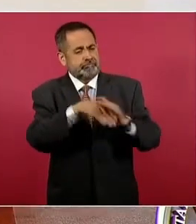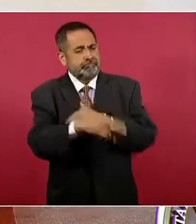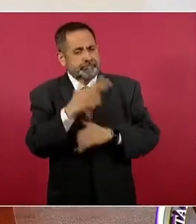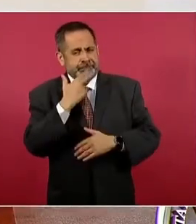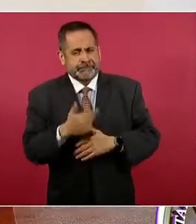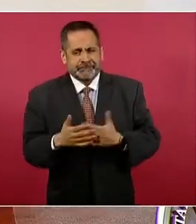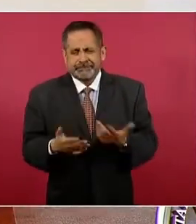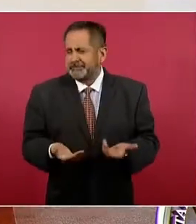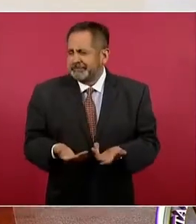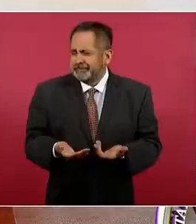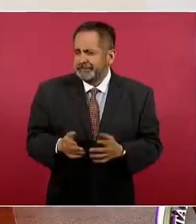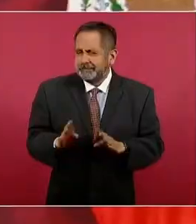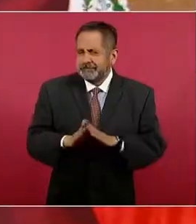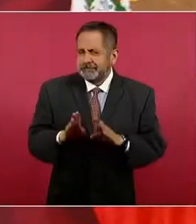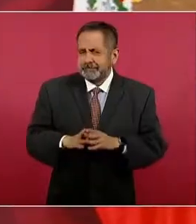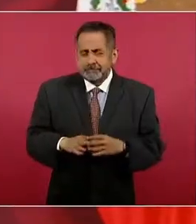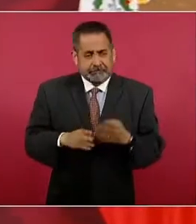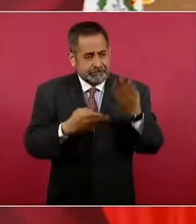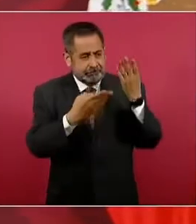Quebraron los bancos,